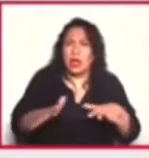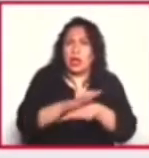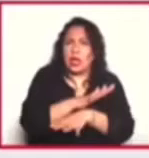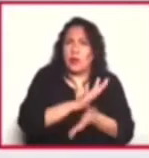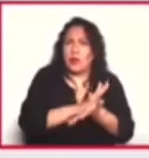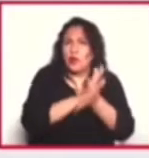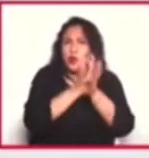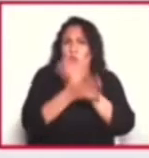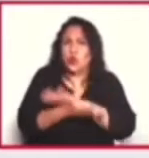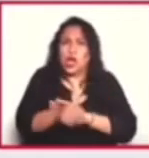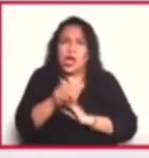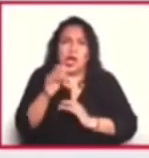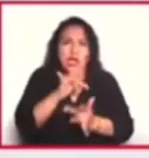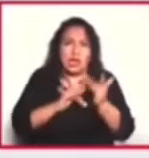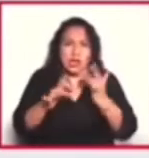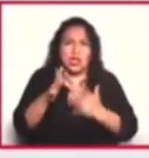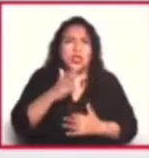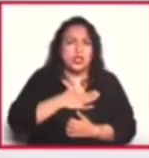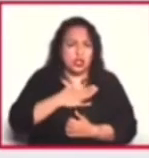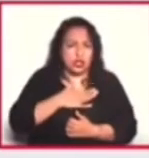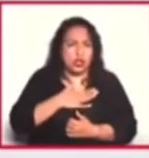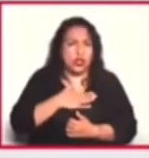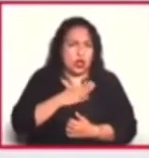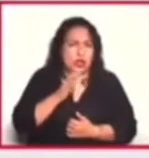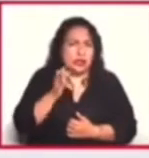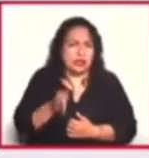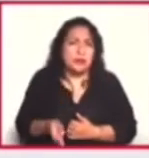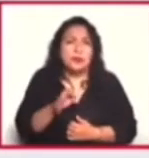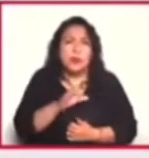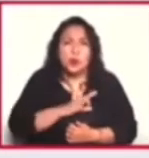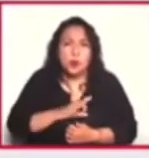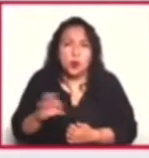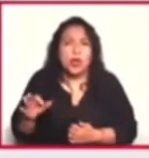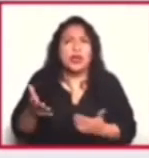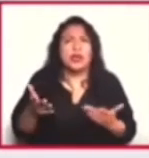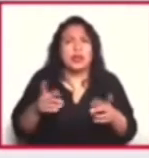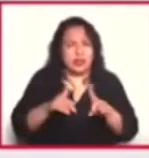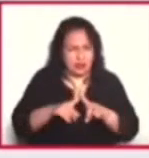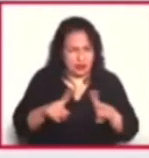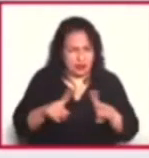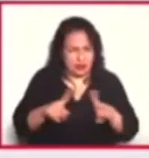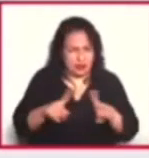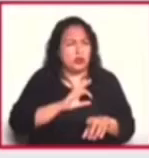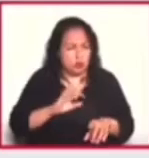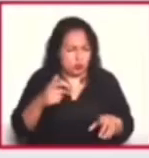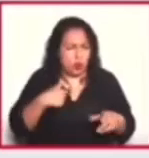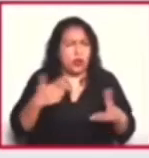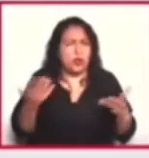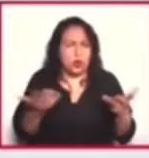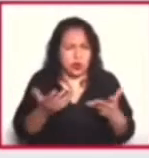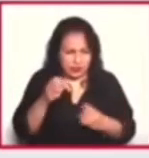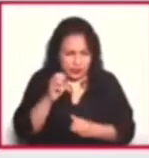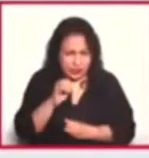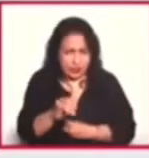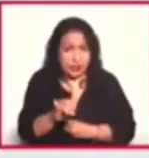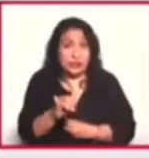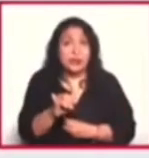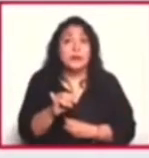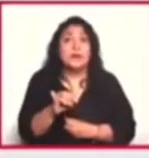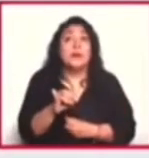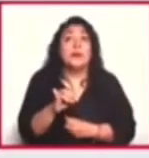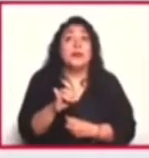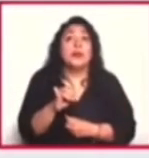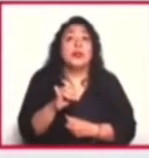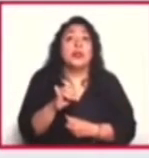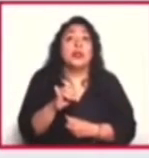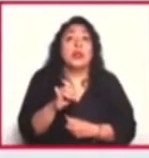Pero yo acredito que se puede hacer cosas diferentes y teniendo